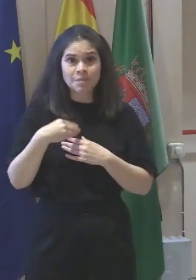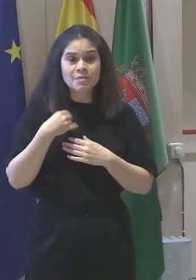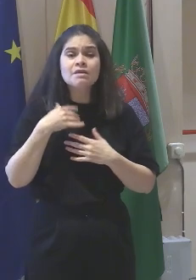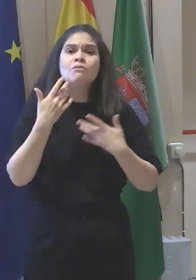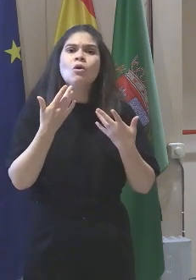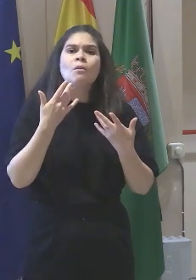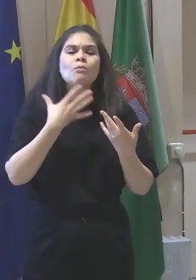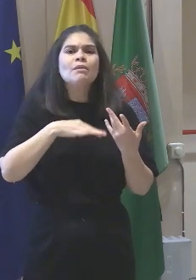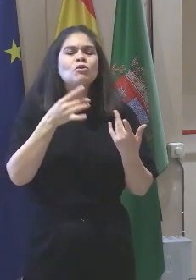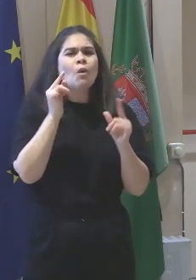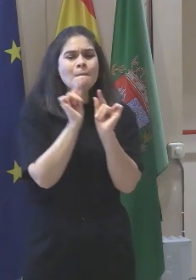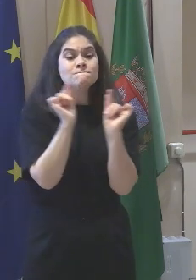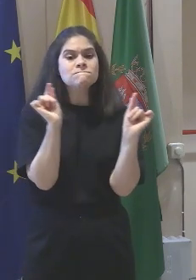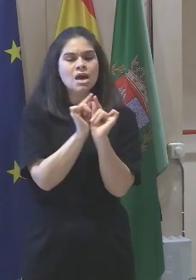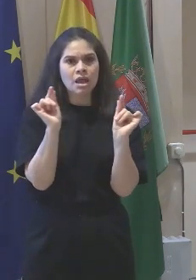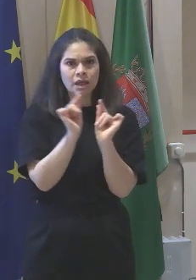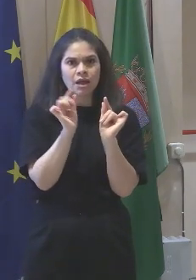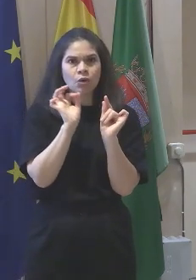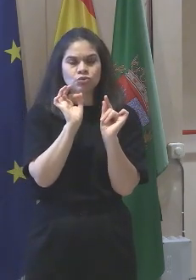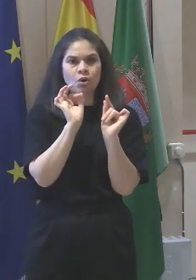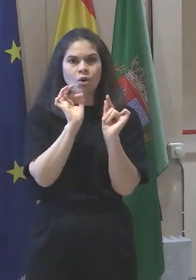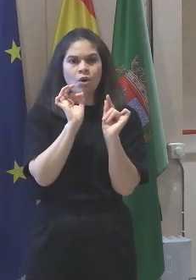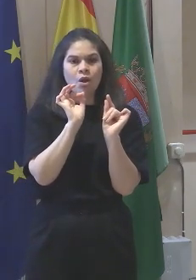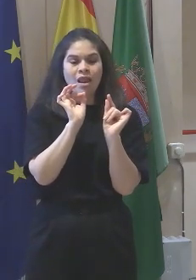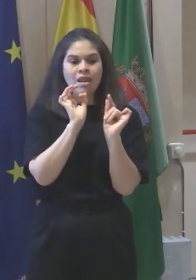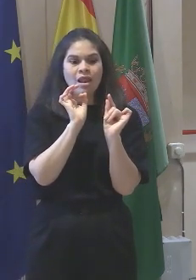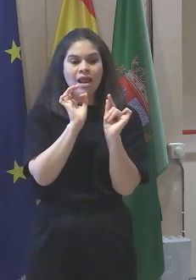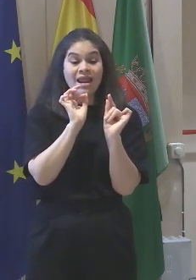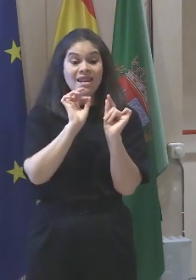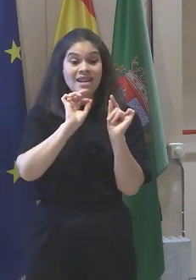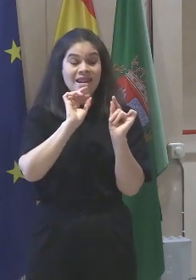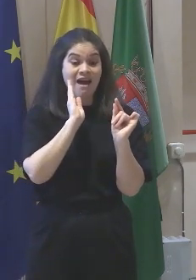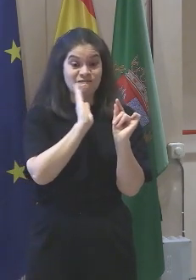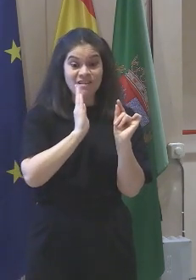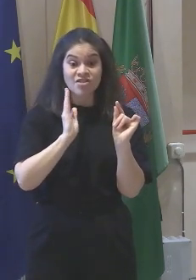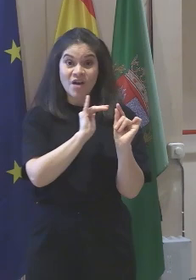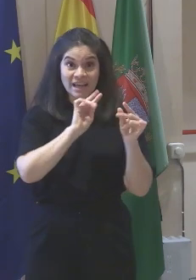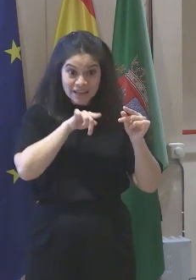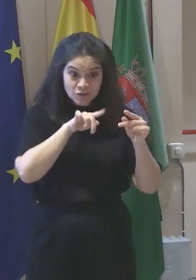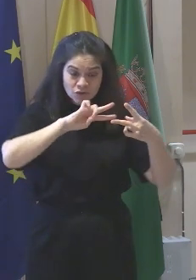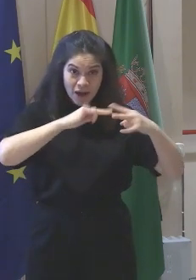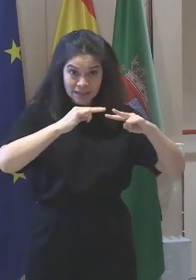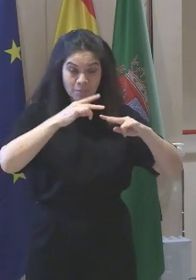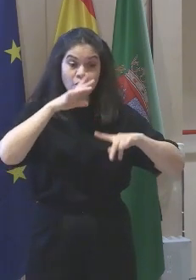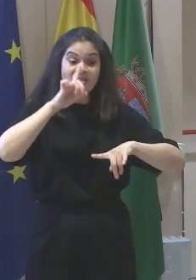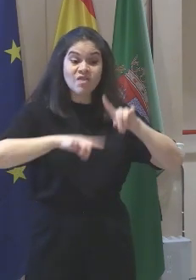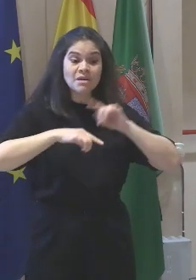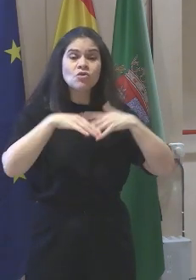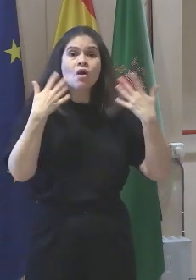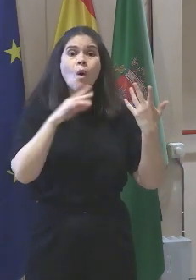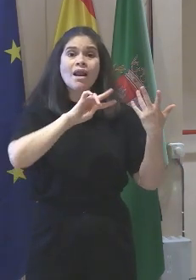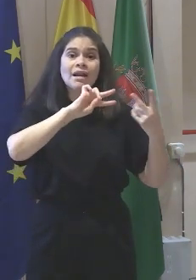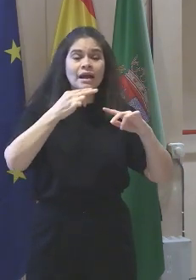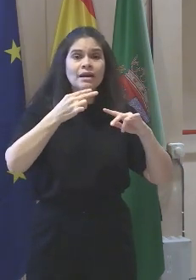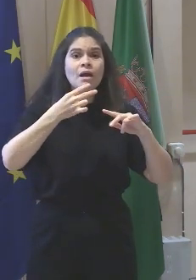pues se puede medir la afectación que hay en esos genes porque cada uno, ponderando el tipo de gen que es, me va a conferir un mayor